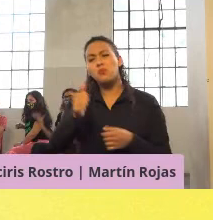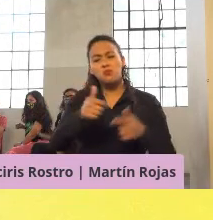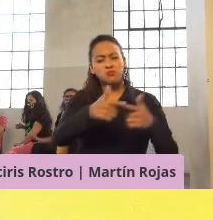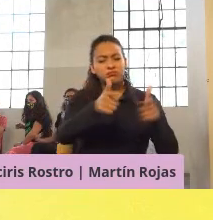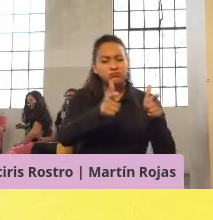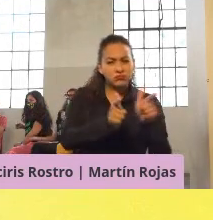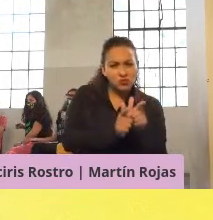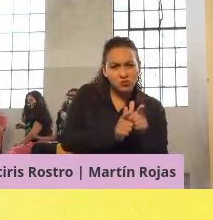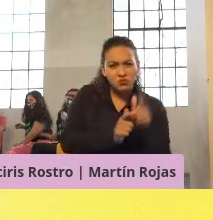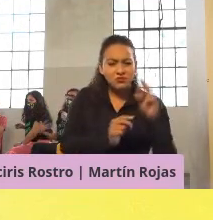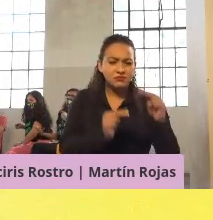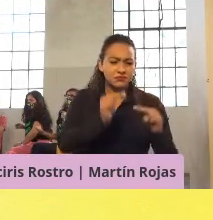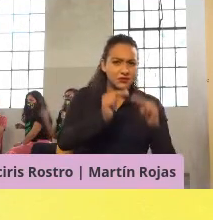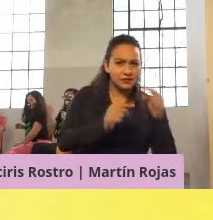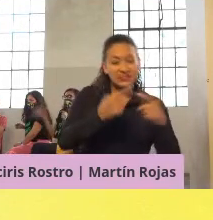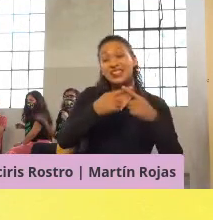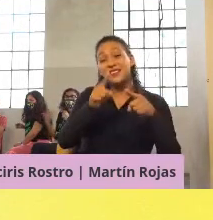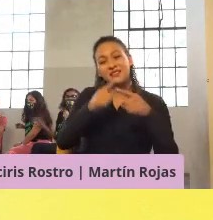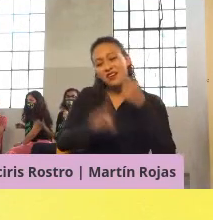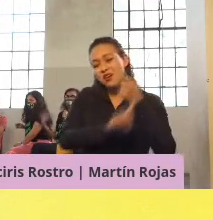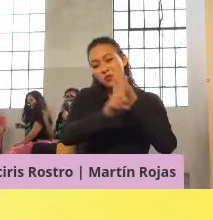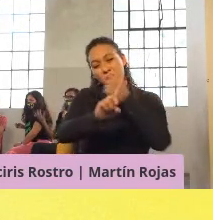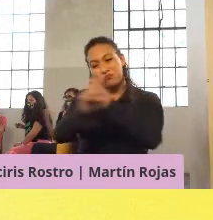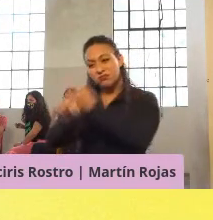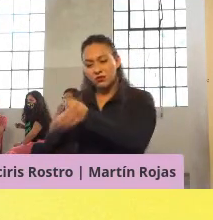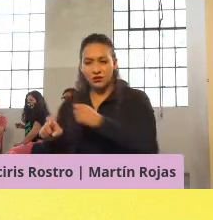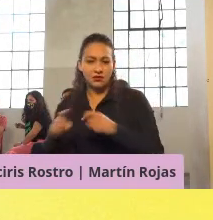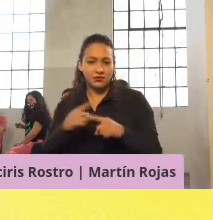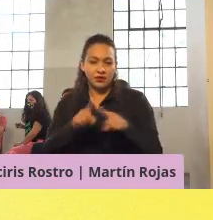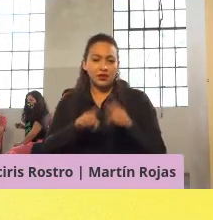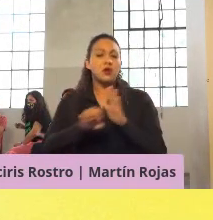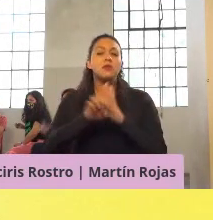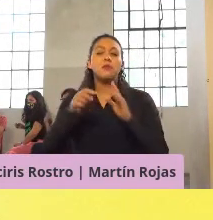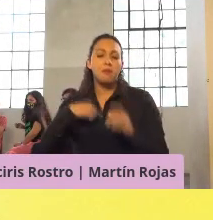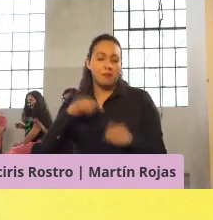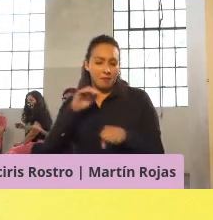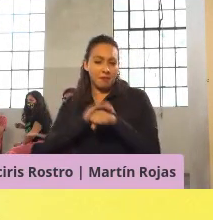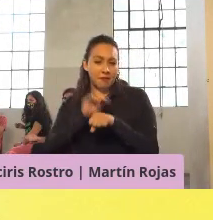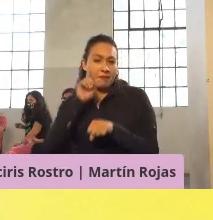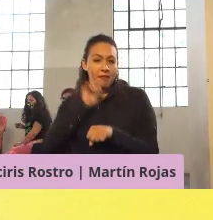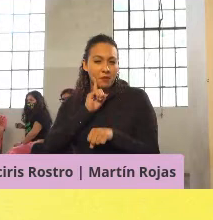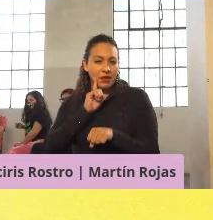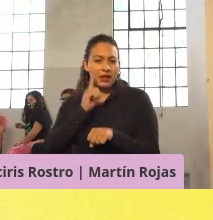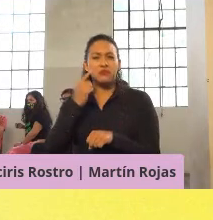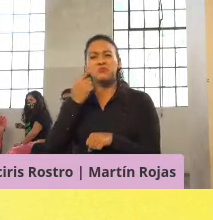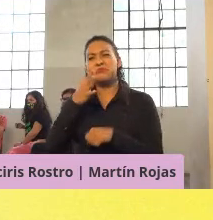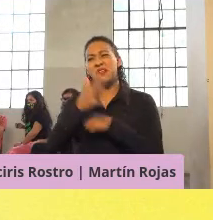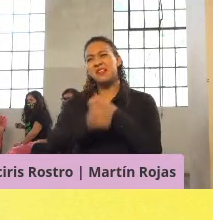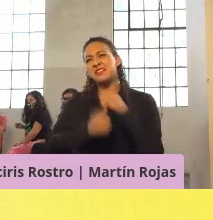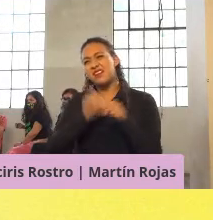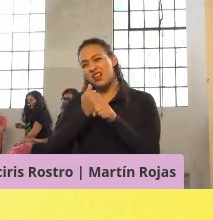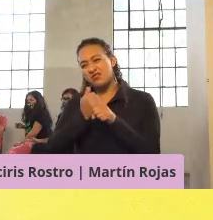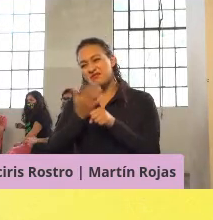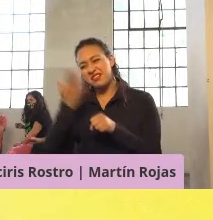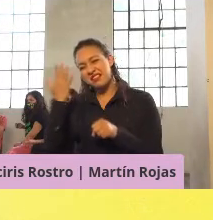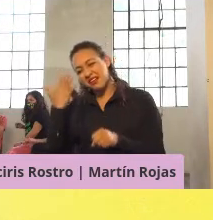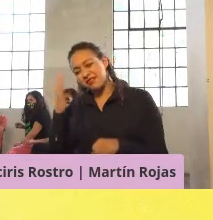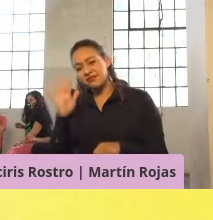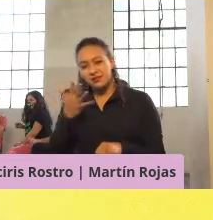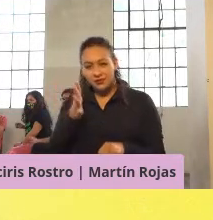o sea, a mí, por ejemplo, una amiga mía, la que hace como 10 años